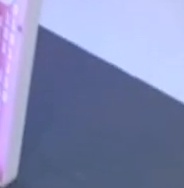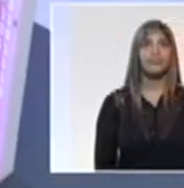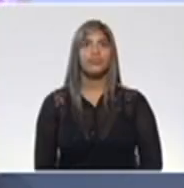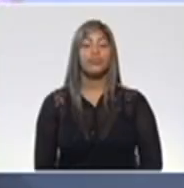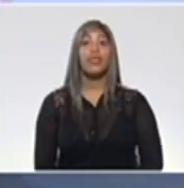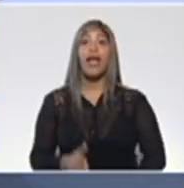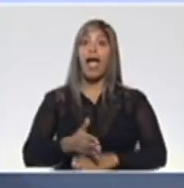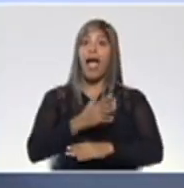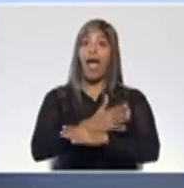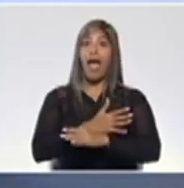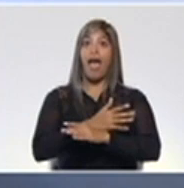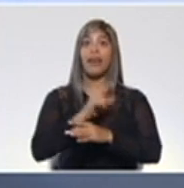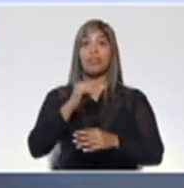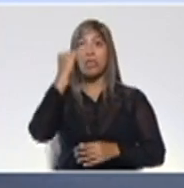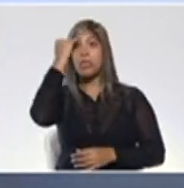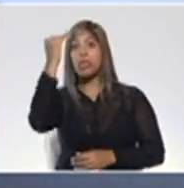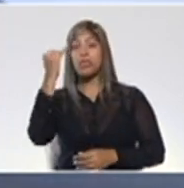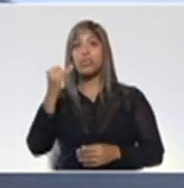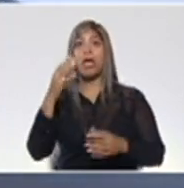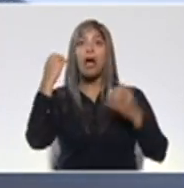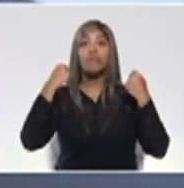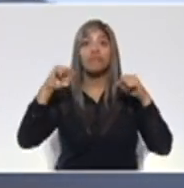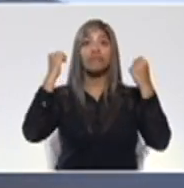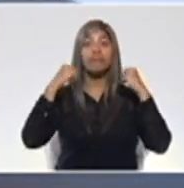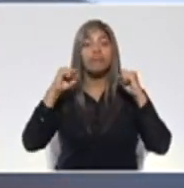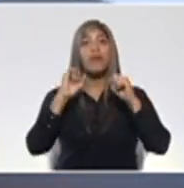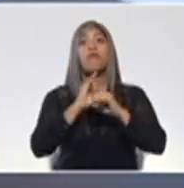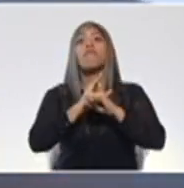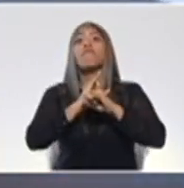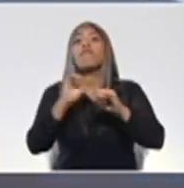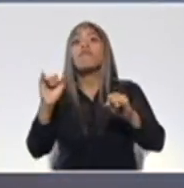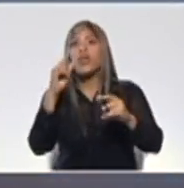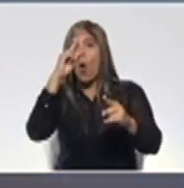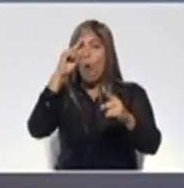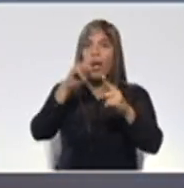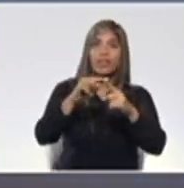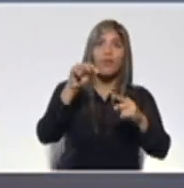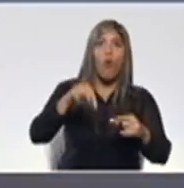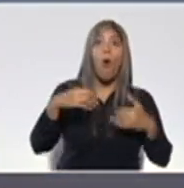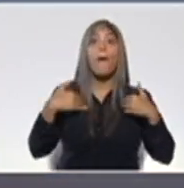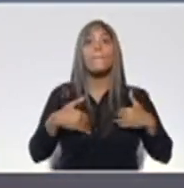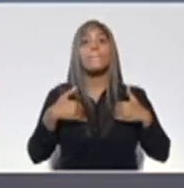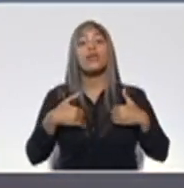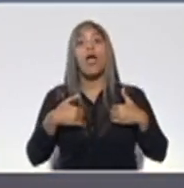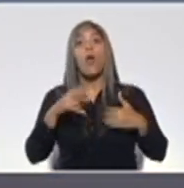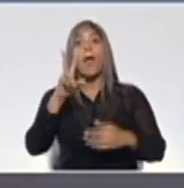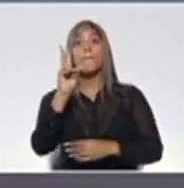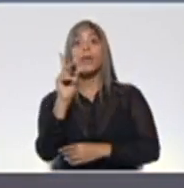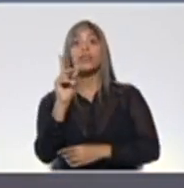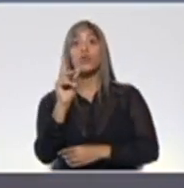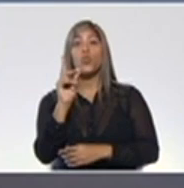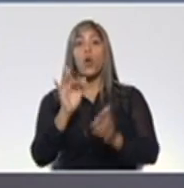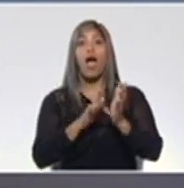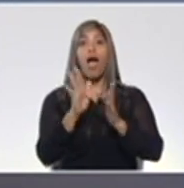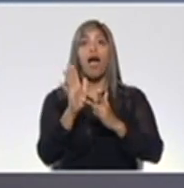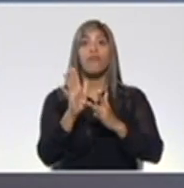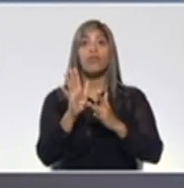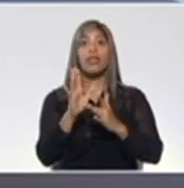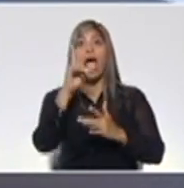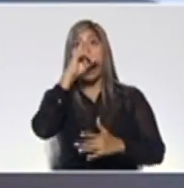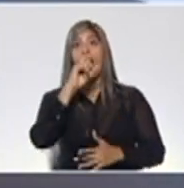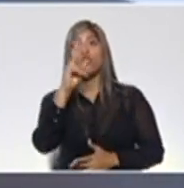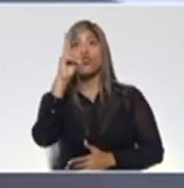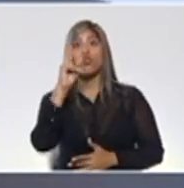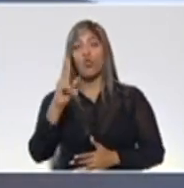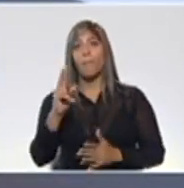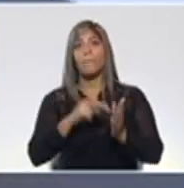Con esos recursos para el aprendizaje completamos los objetivos pedagógicos de este miércoles 21 de abril del año